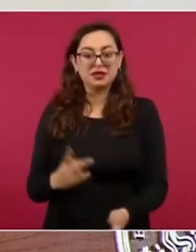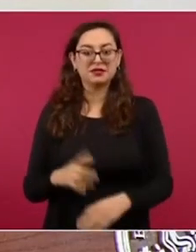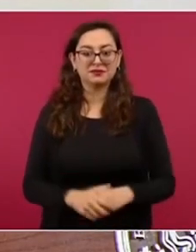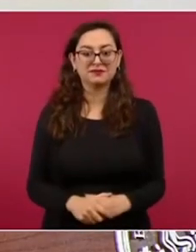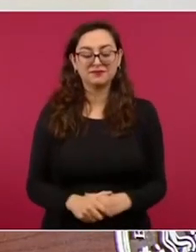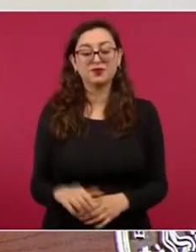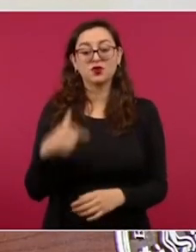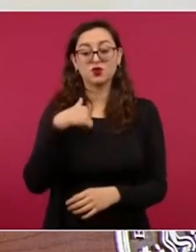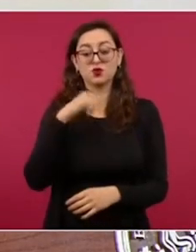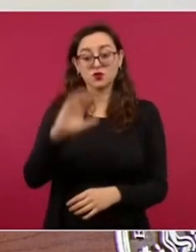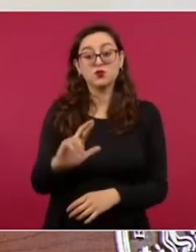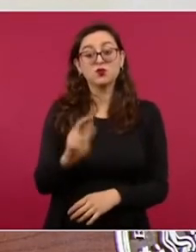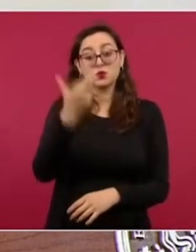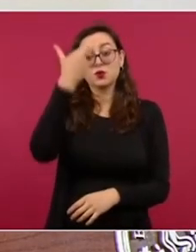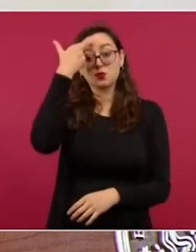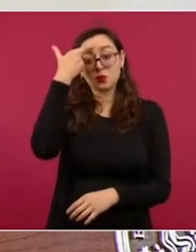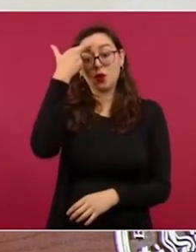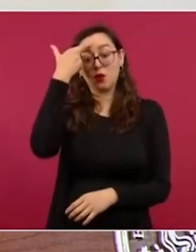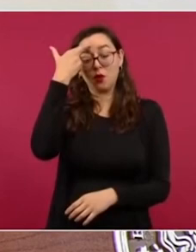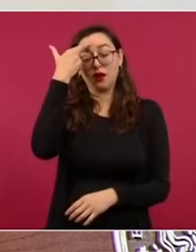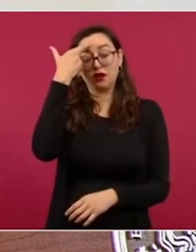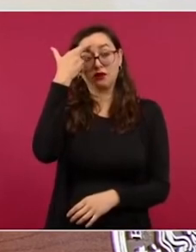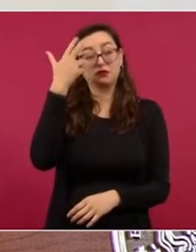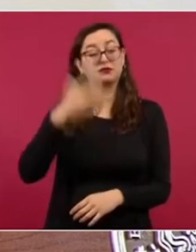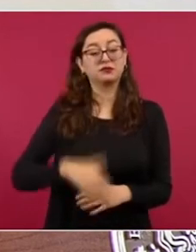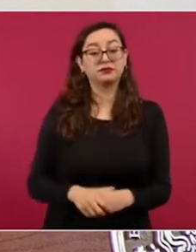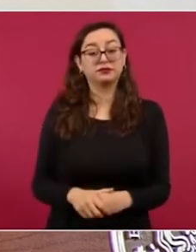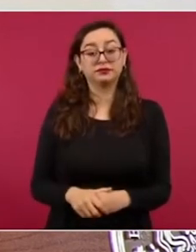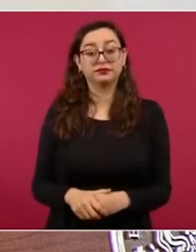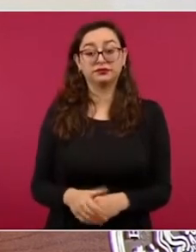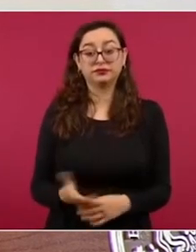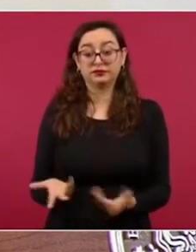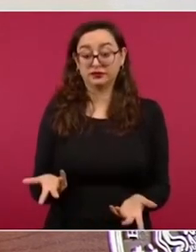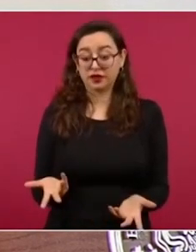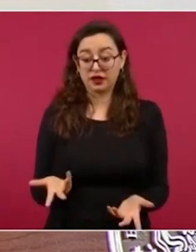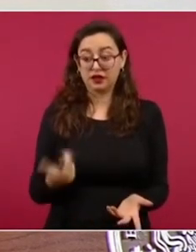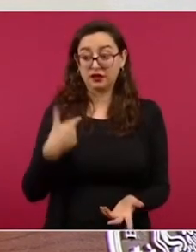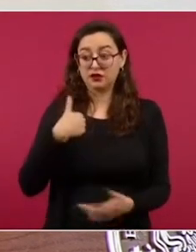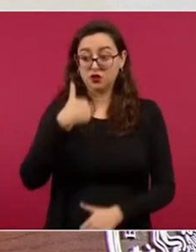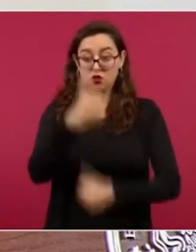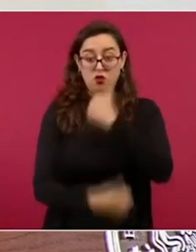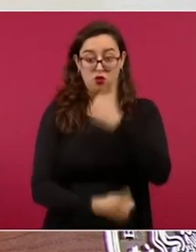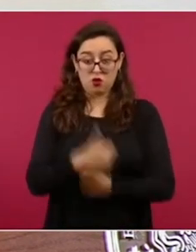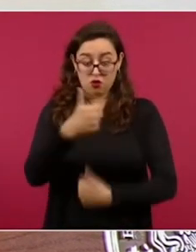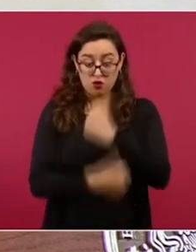estábamos llegando aquí para ser el jefe de gobierno